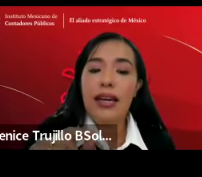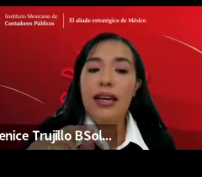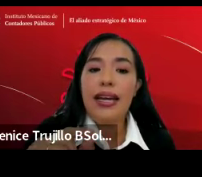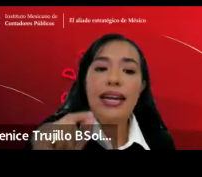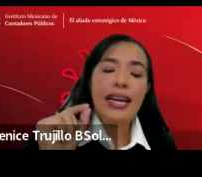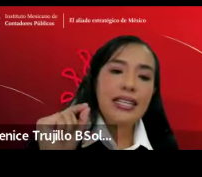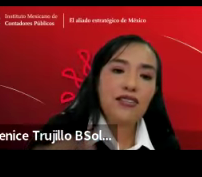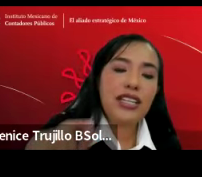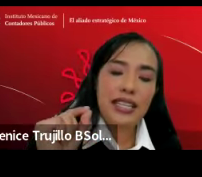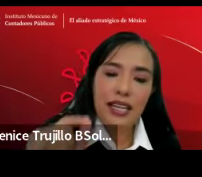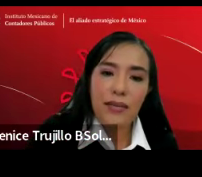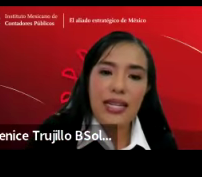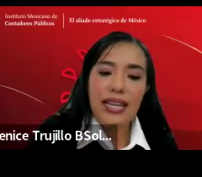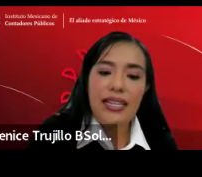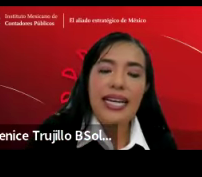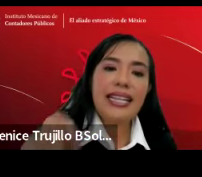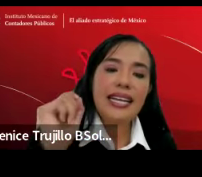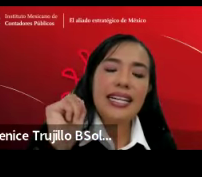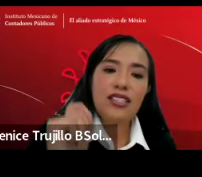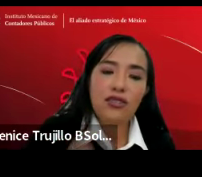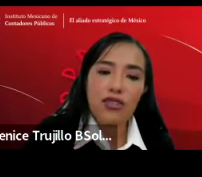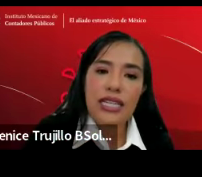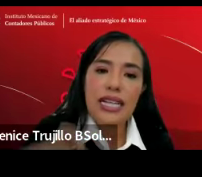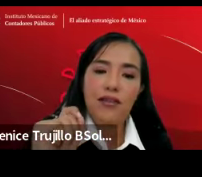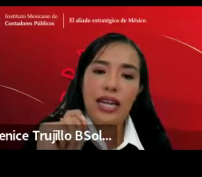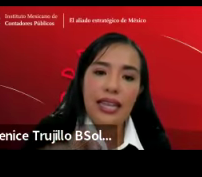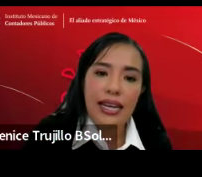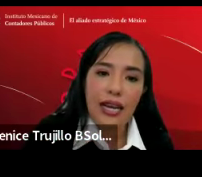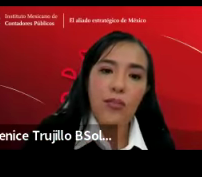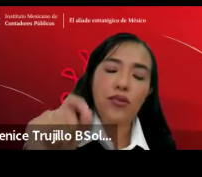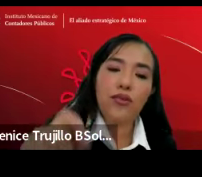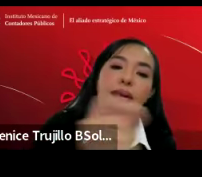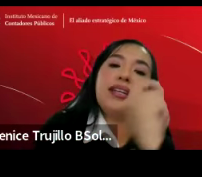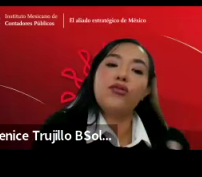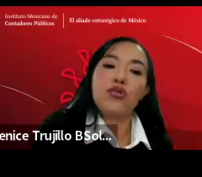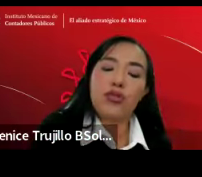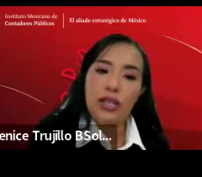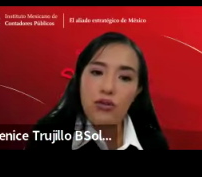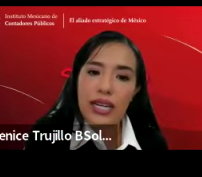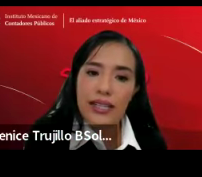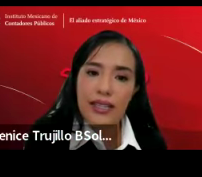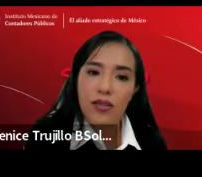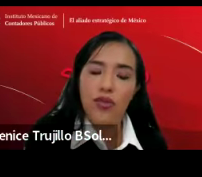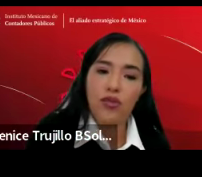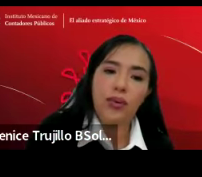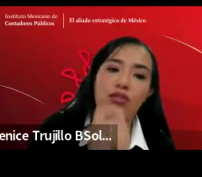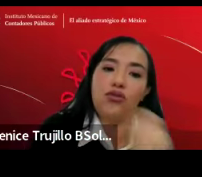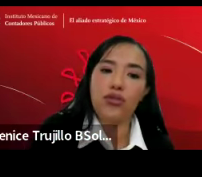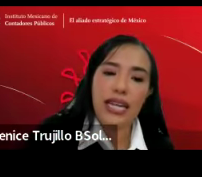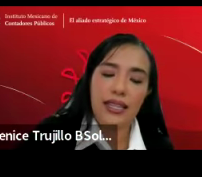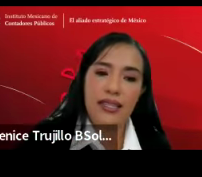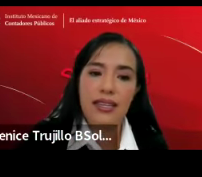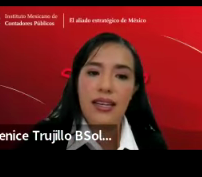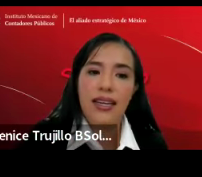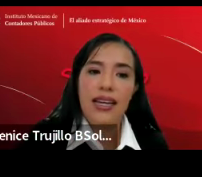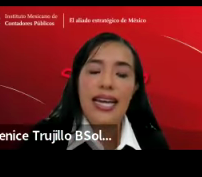riesgos es donde determinan qué tan riesgosa es la donataria por culpa de sus clientes, por culpa de